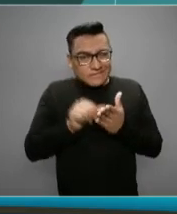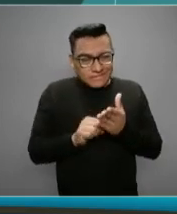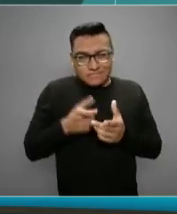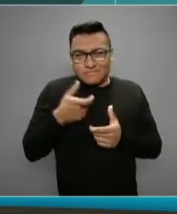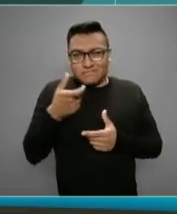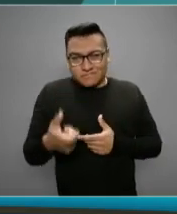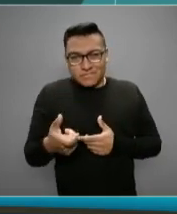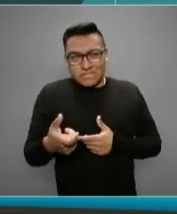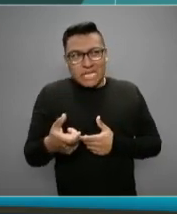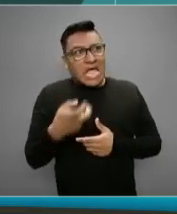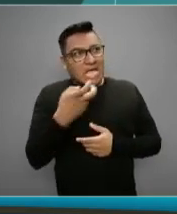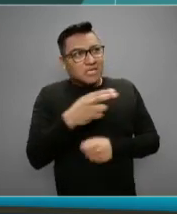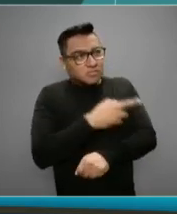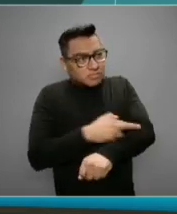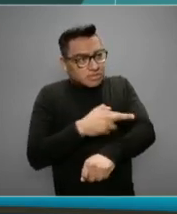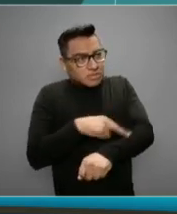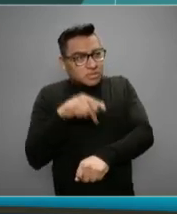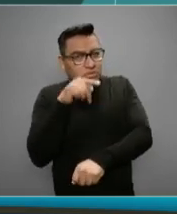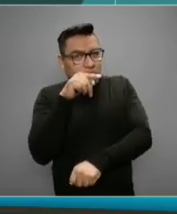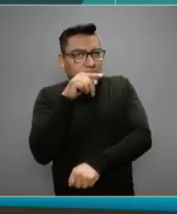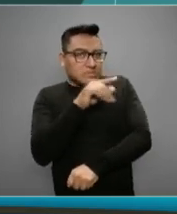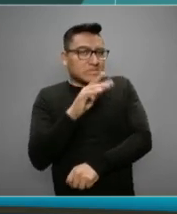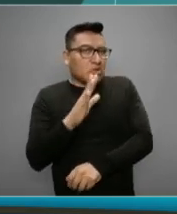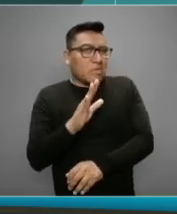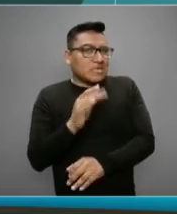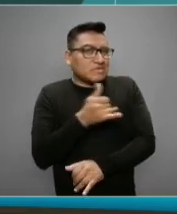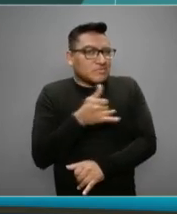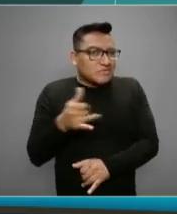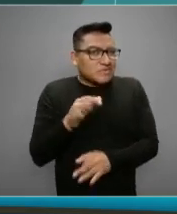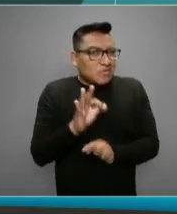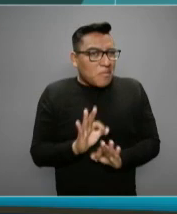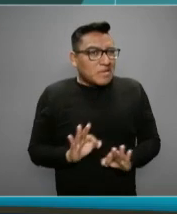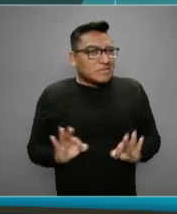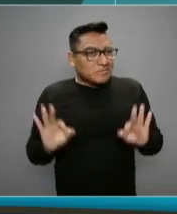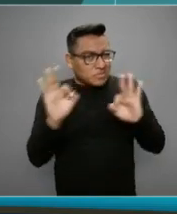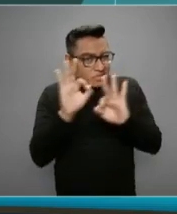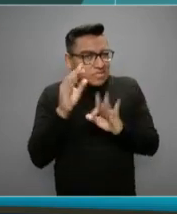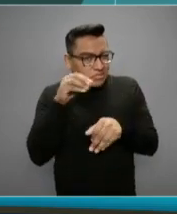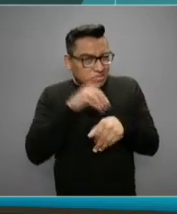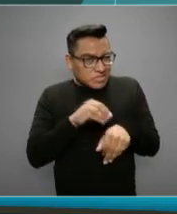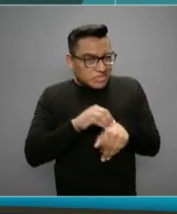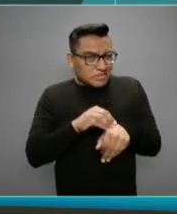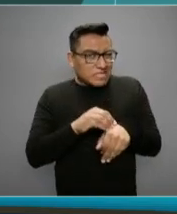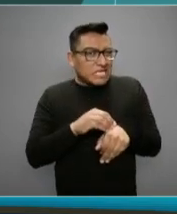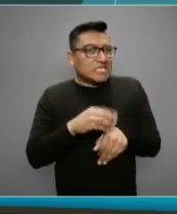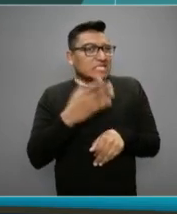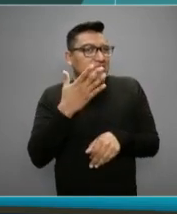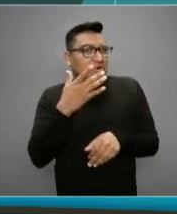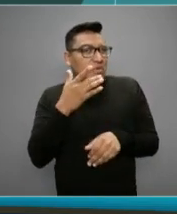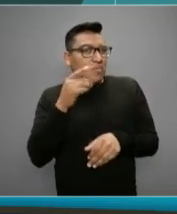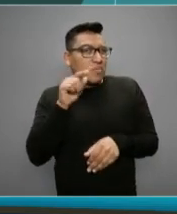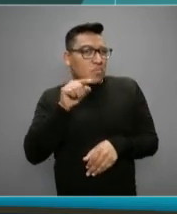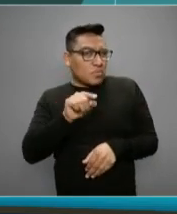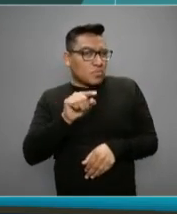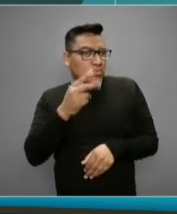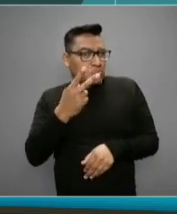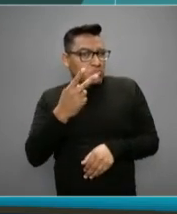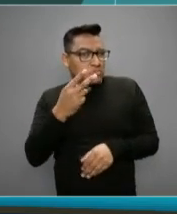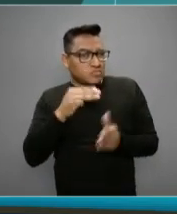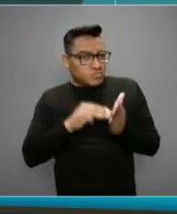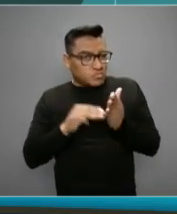las medidas más importantes que ha tomado el Infonavit a favor de 5.2 millones de trabajadores que